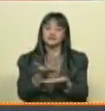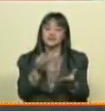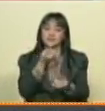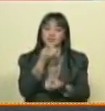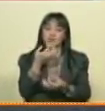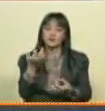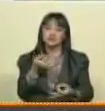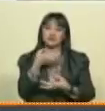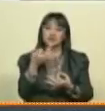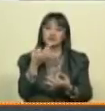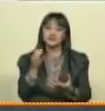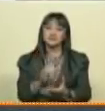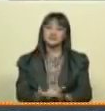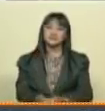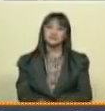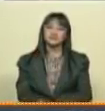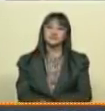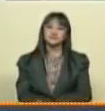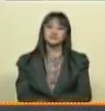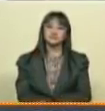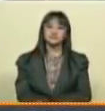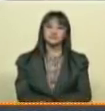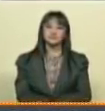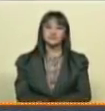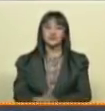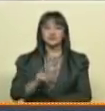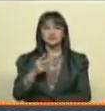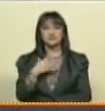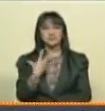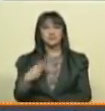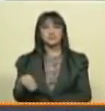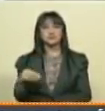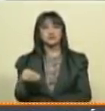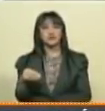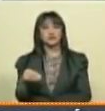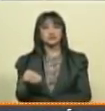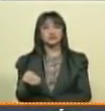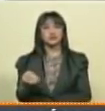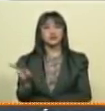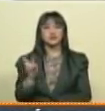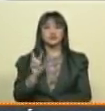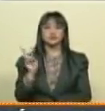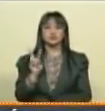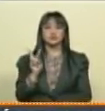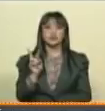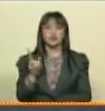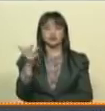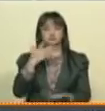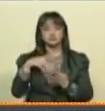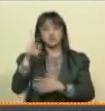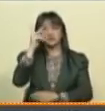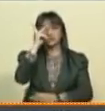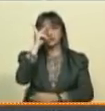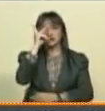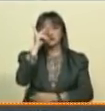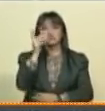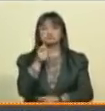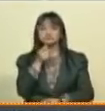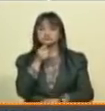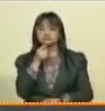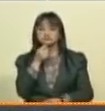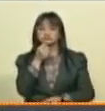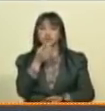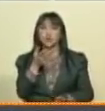todas y a todos. Escuchábamos palabras del vicepresidente ejecutivo de la República Bolivariana de Venezuela, Tarek de la Isamí, quien ha ofrecido este